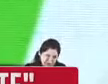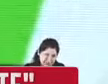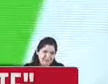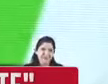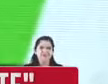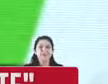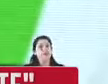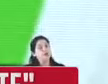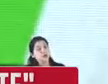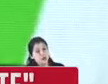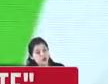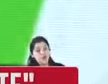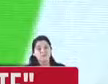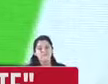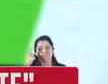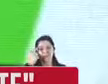creo